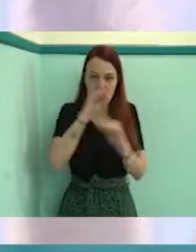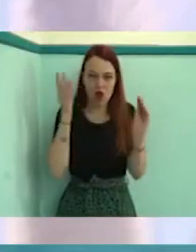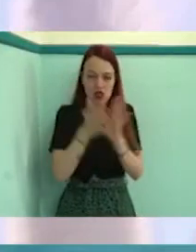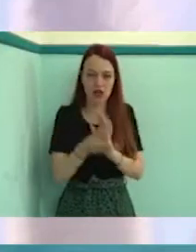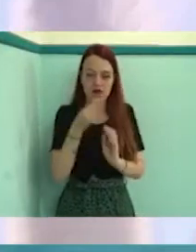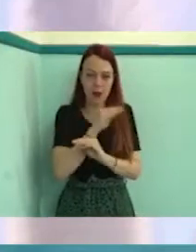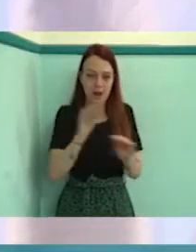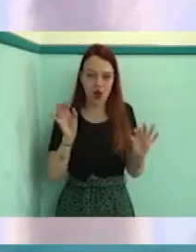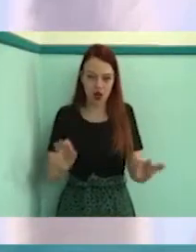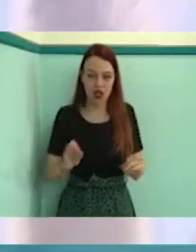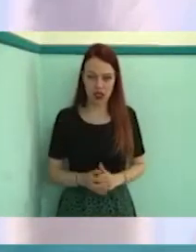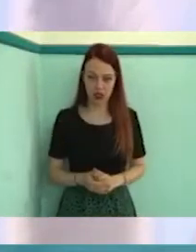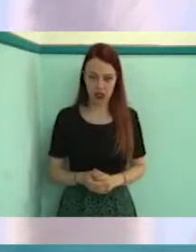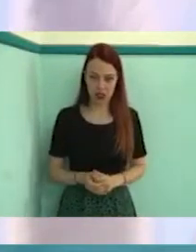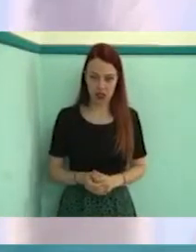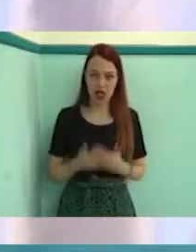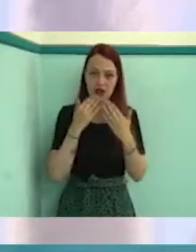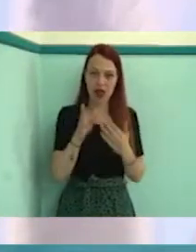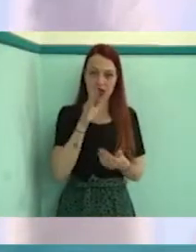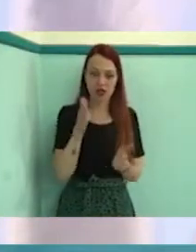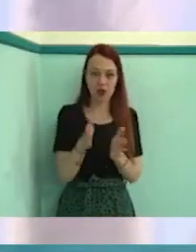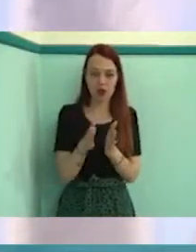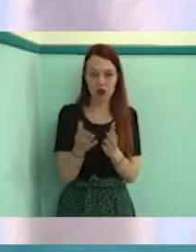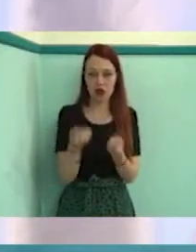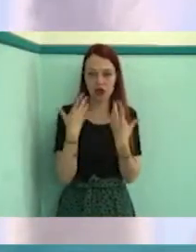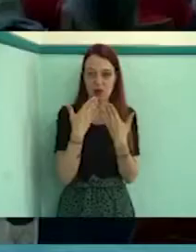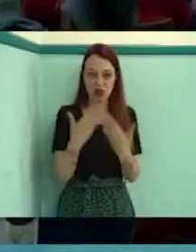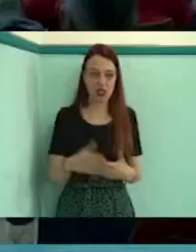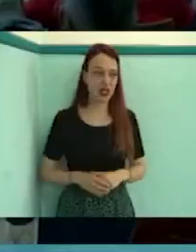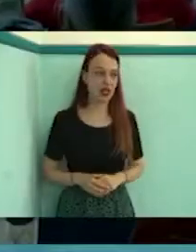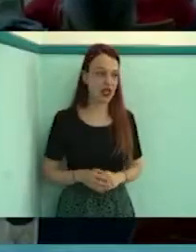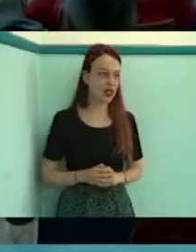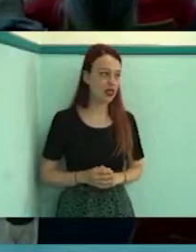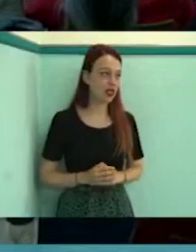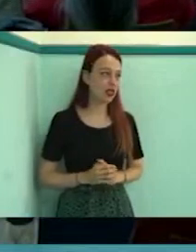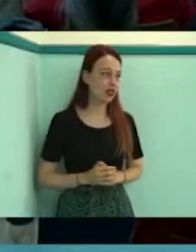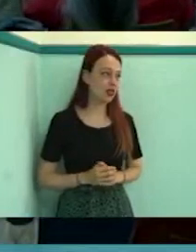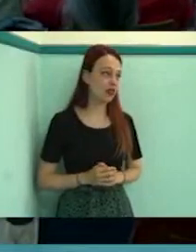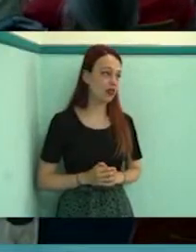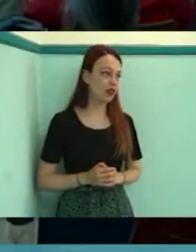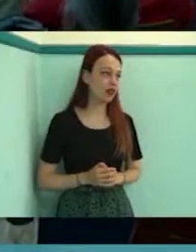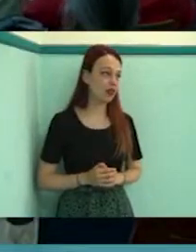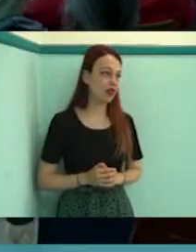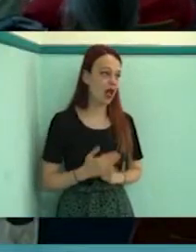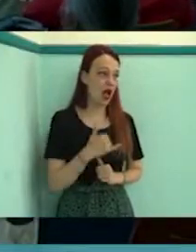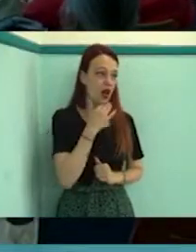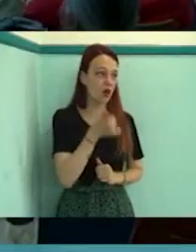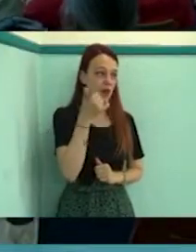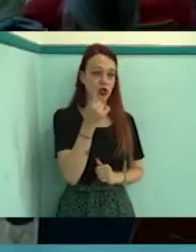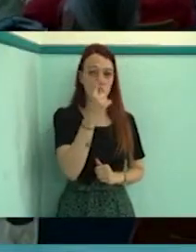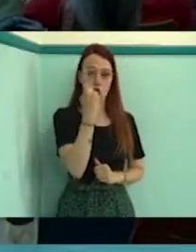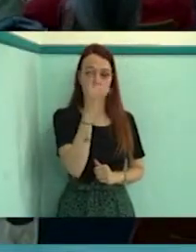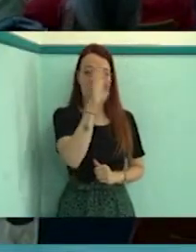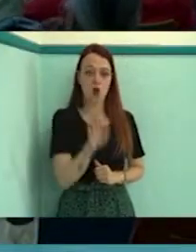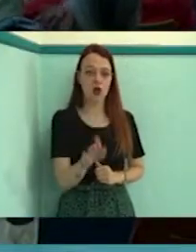importante que eso para nada Gracias por compartirte cariño Muchas gracias alguien más sería como la última o sea Solo queda una